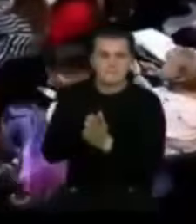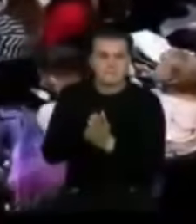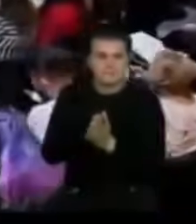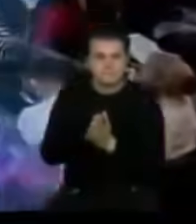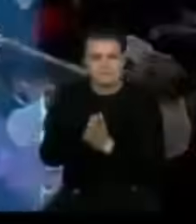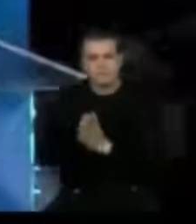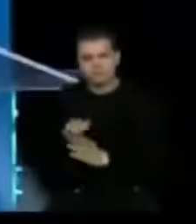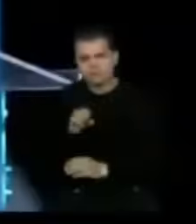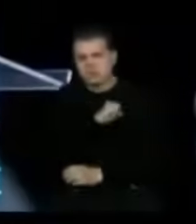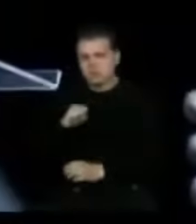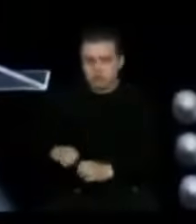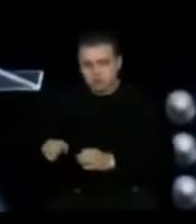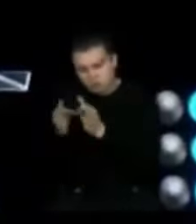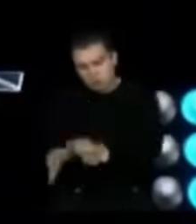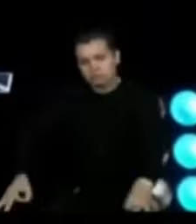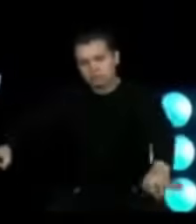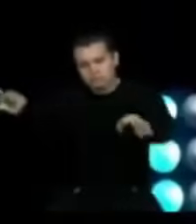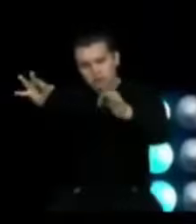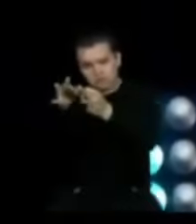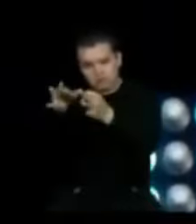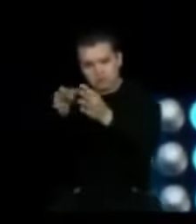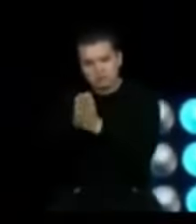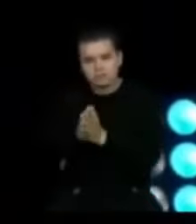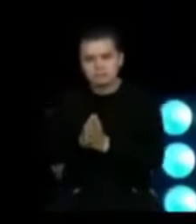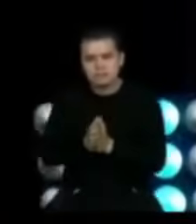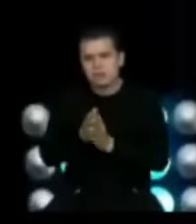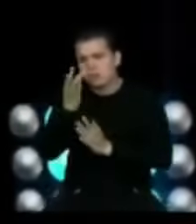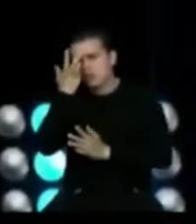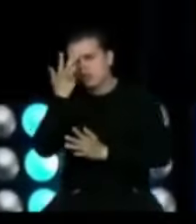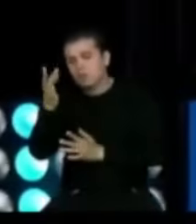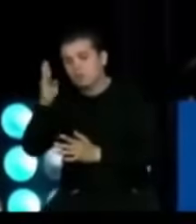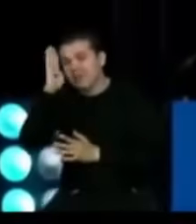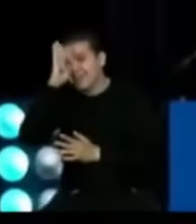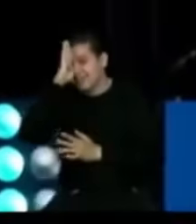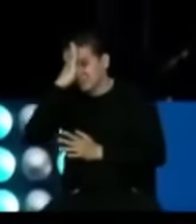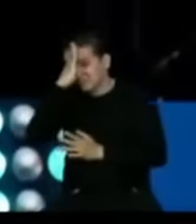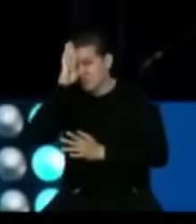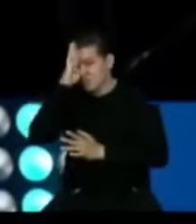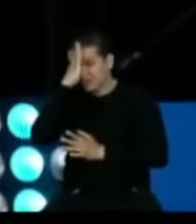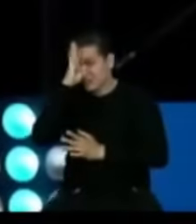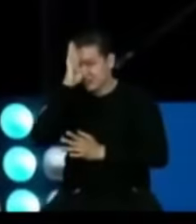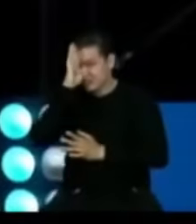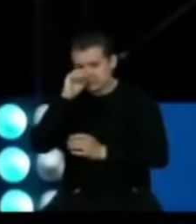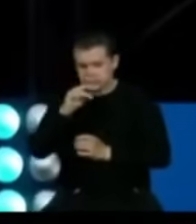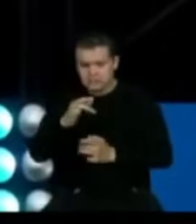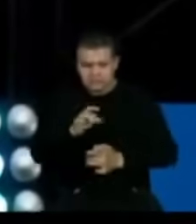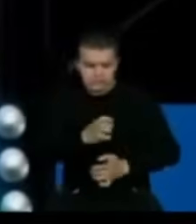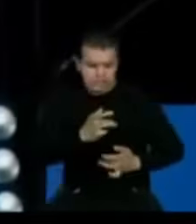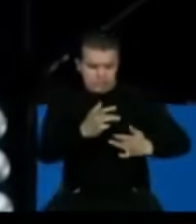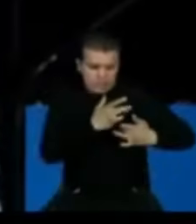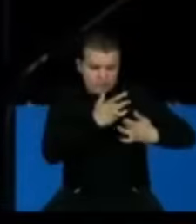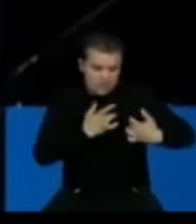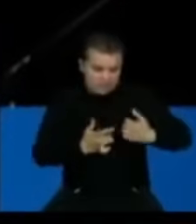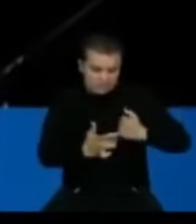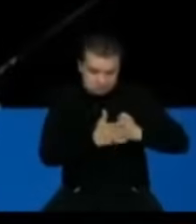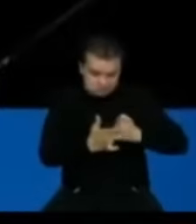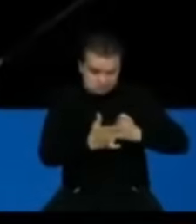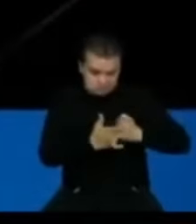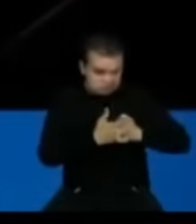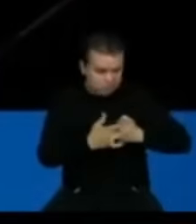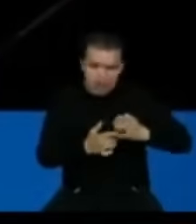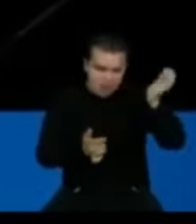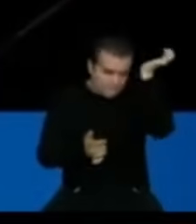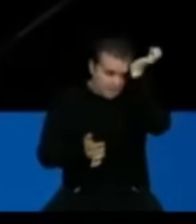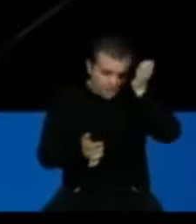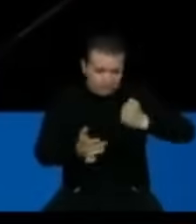Para el Señor fue sumamente importante, porque la incredulidad, la dureza de corazón, va a impedir